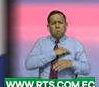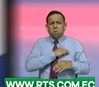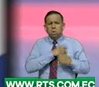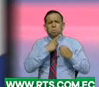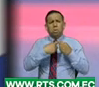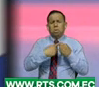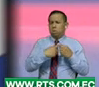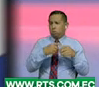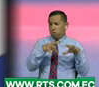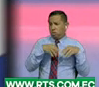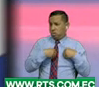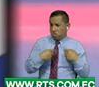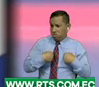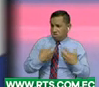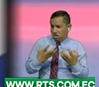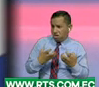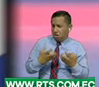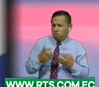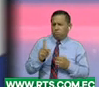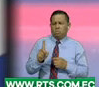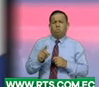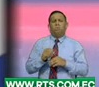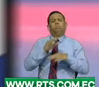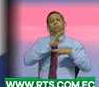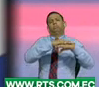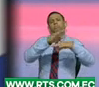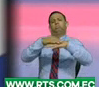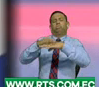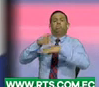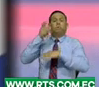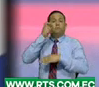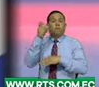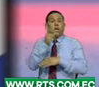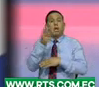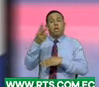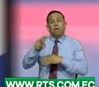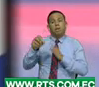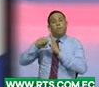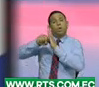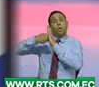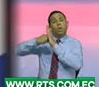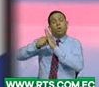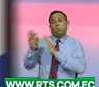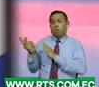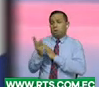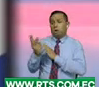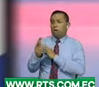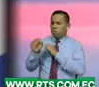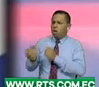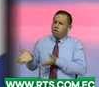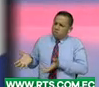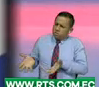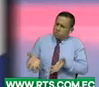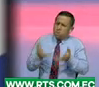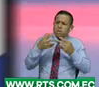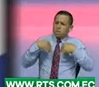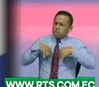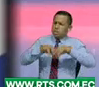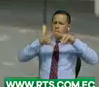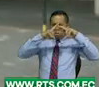alcaldía además exhortan a las autoridades de la fiscalía y contraloría para que lleven adelante los procesos necesarios